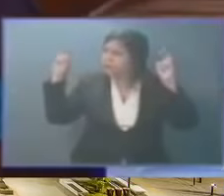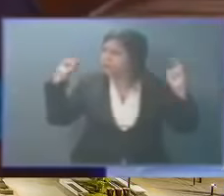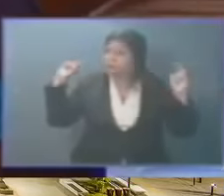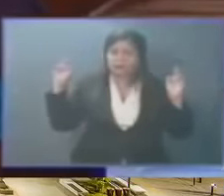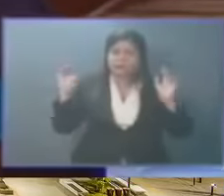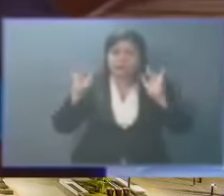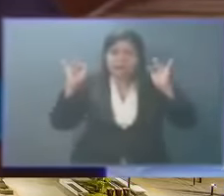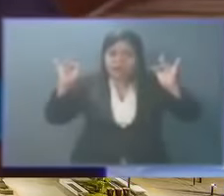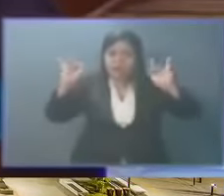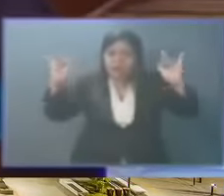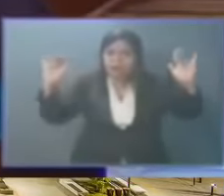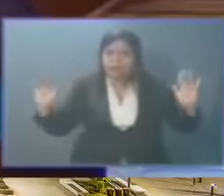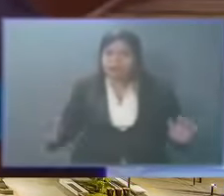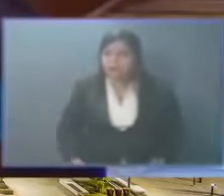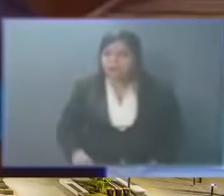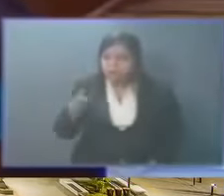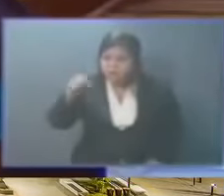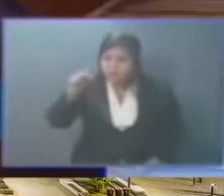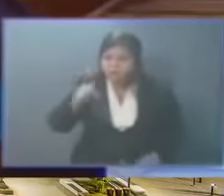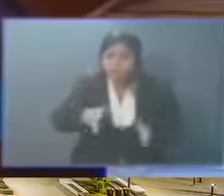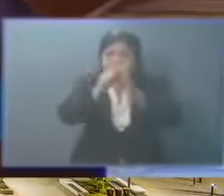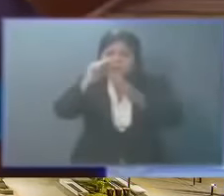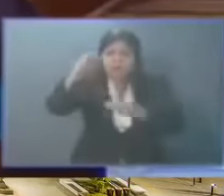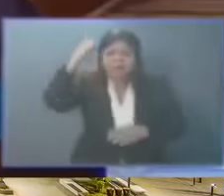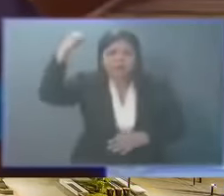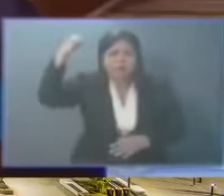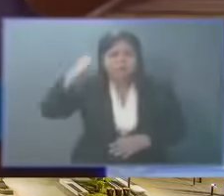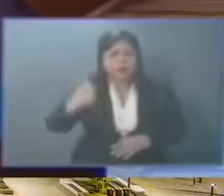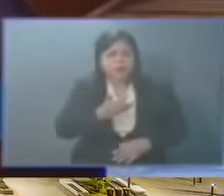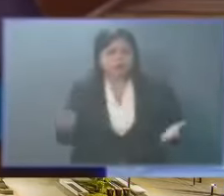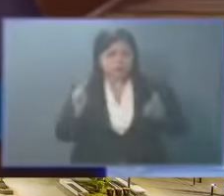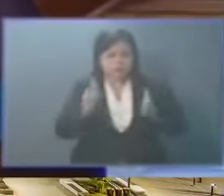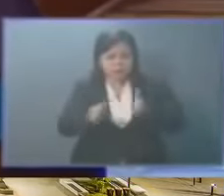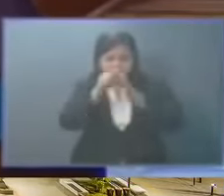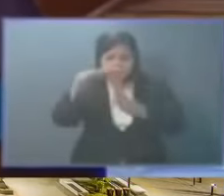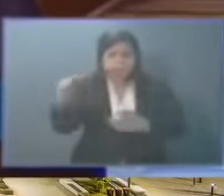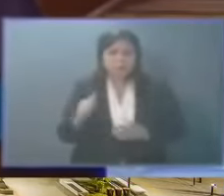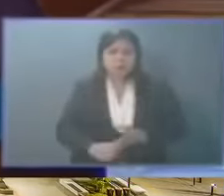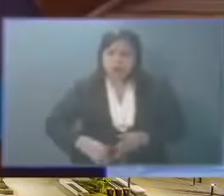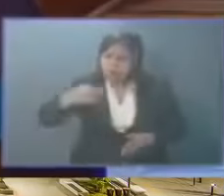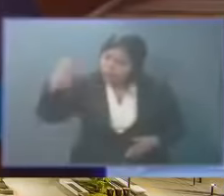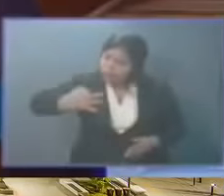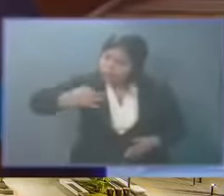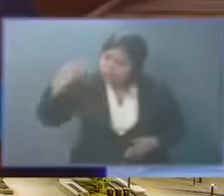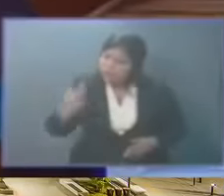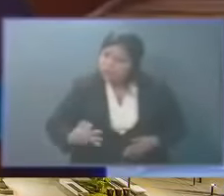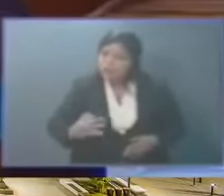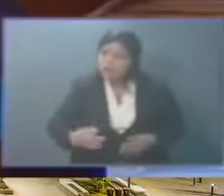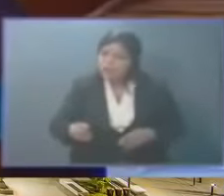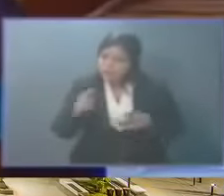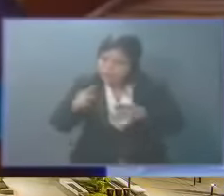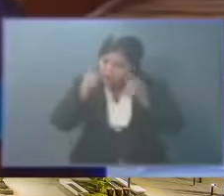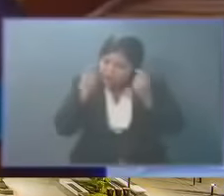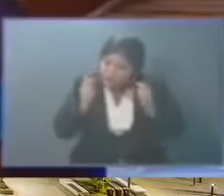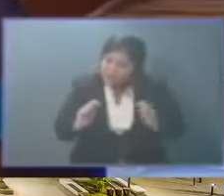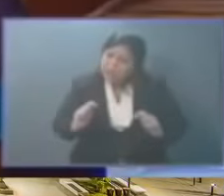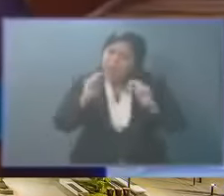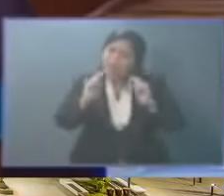vacío. Este es un órgano importante del Estado y deben hacer el gran